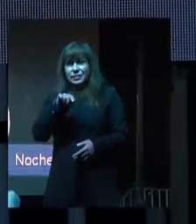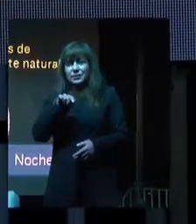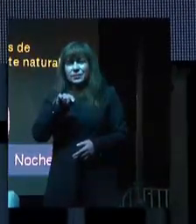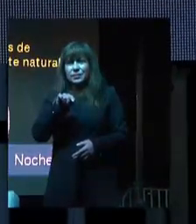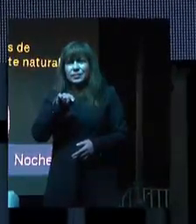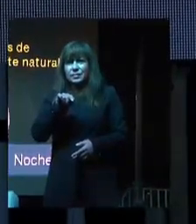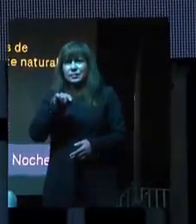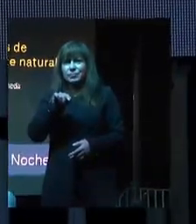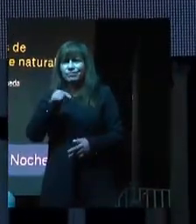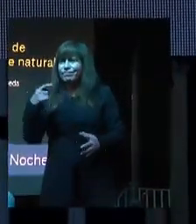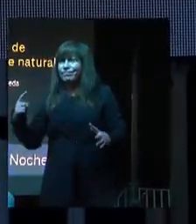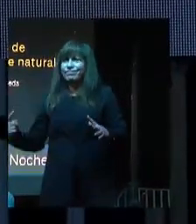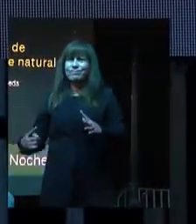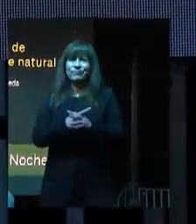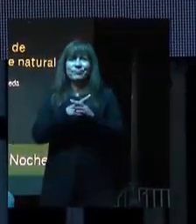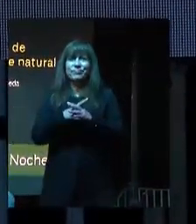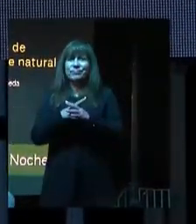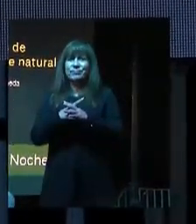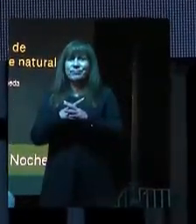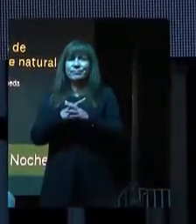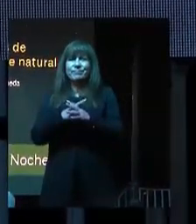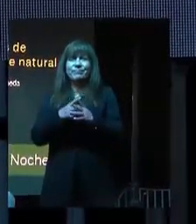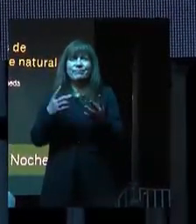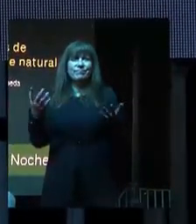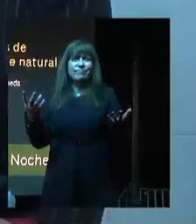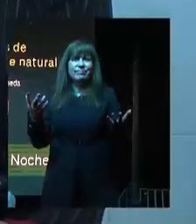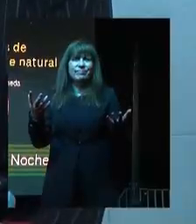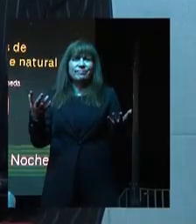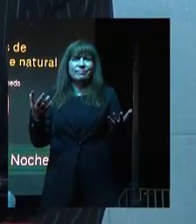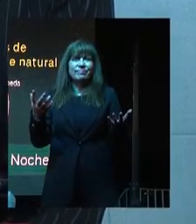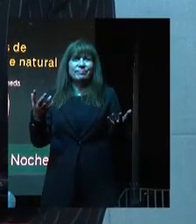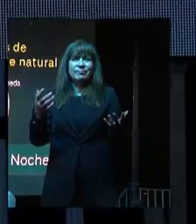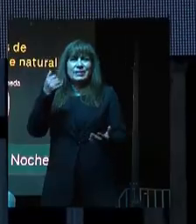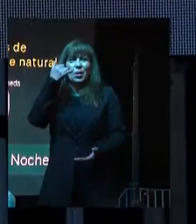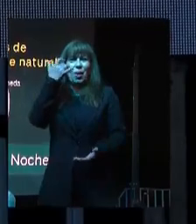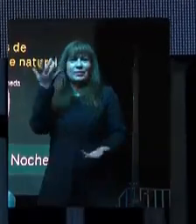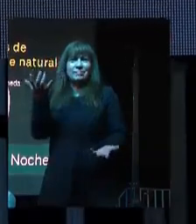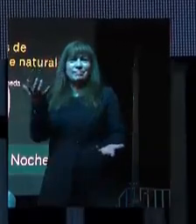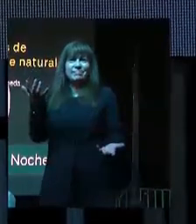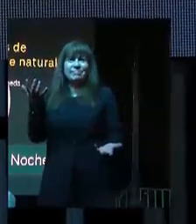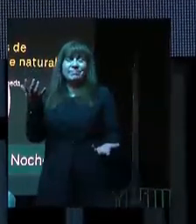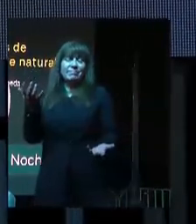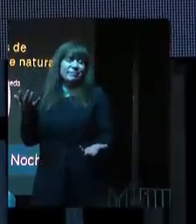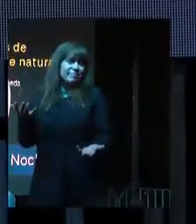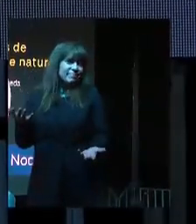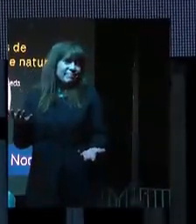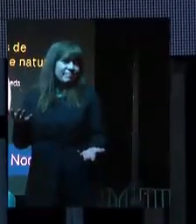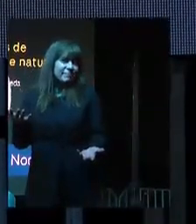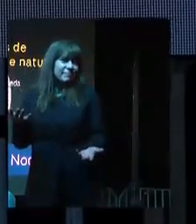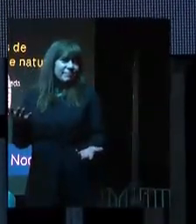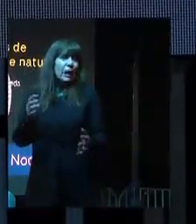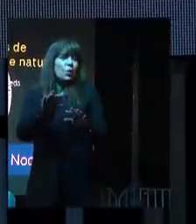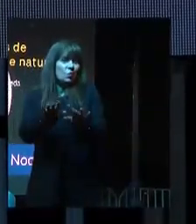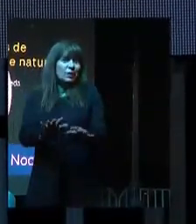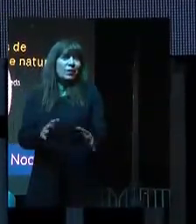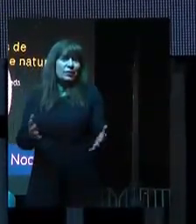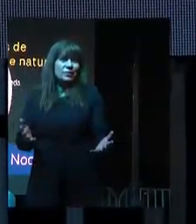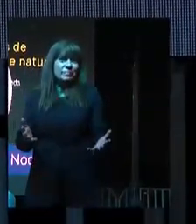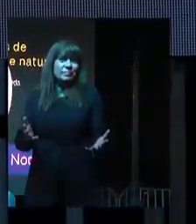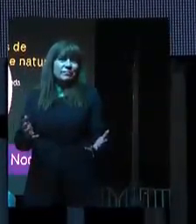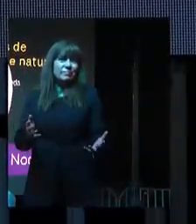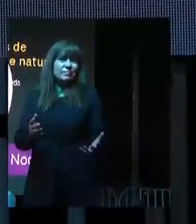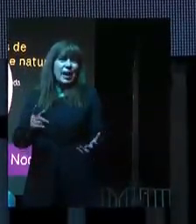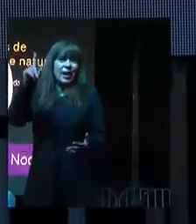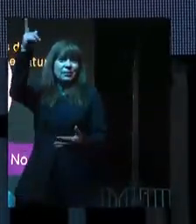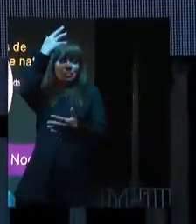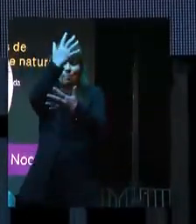salió este aparatito que todo el mundo tiene uno por ahí en el bolsillo, el celular. De ahí salió el computador, de ahí salió toda